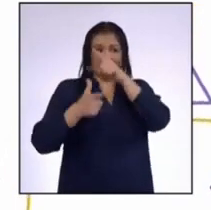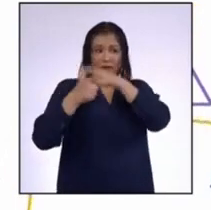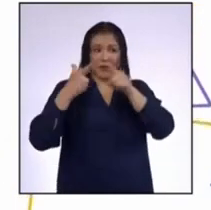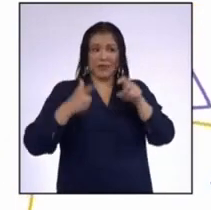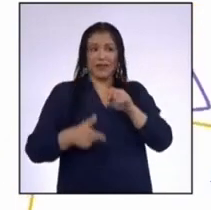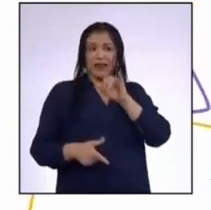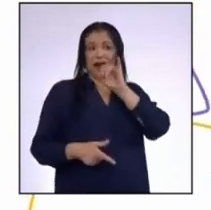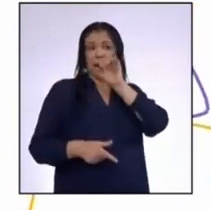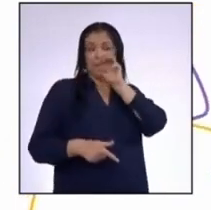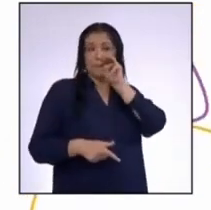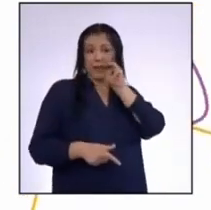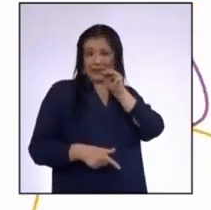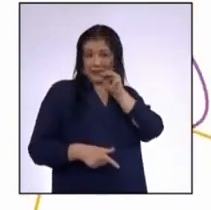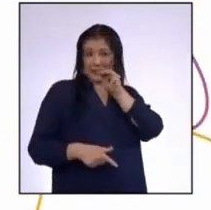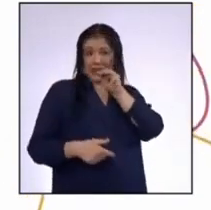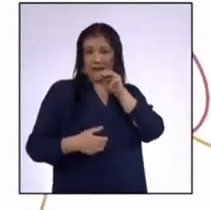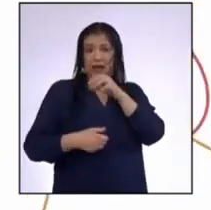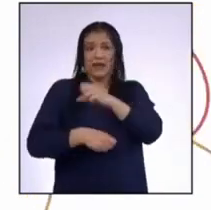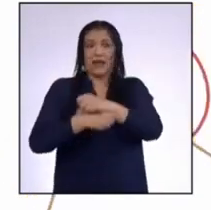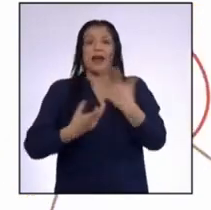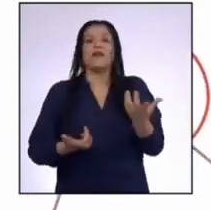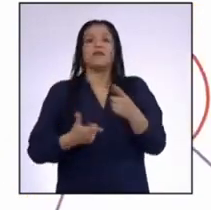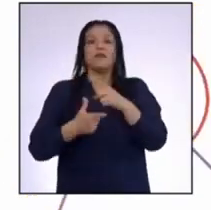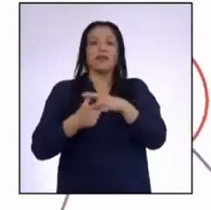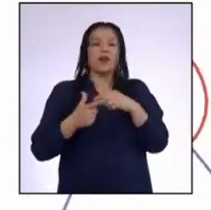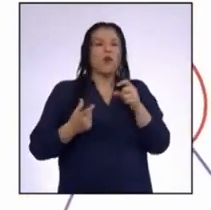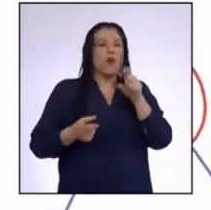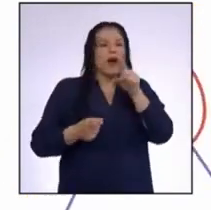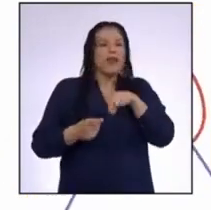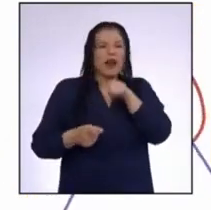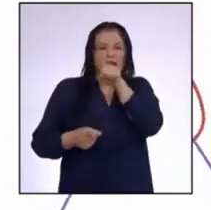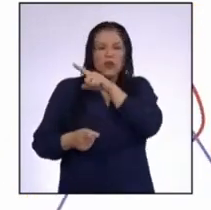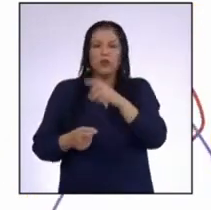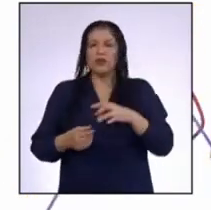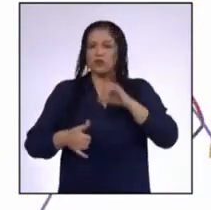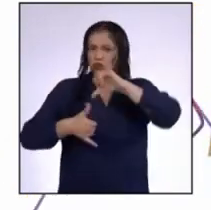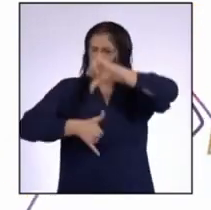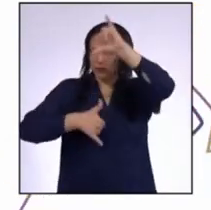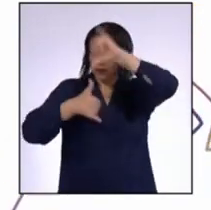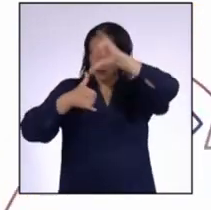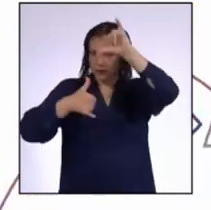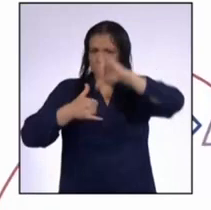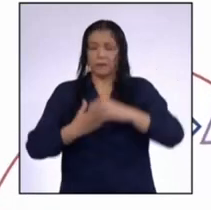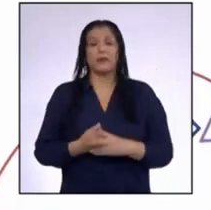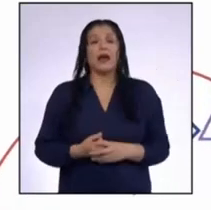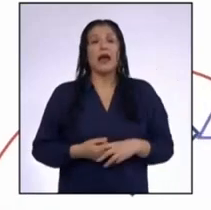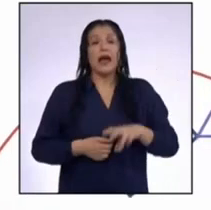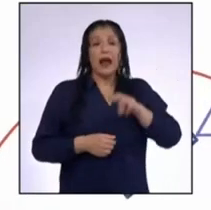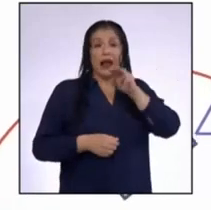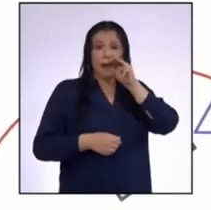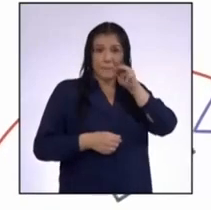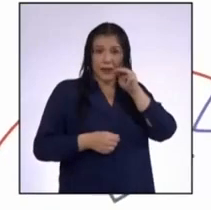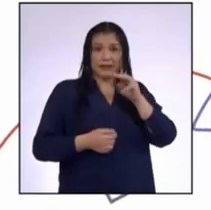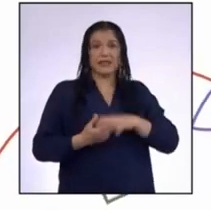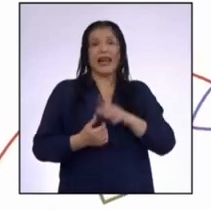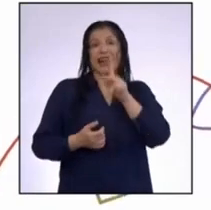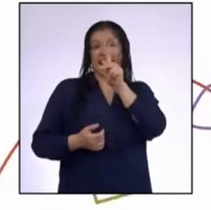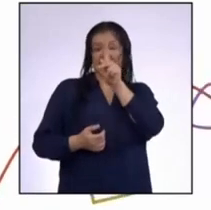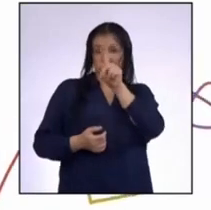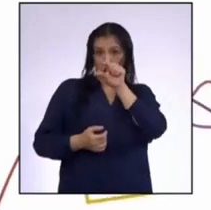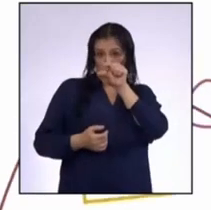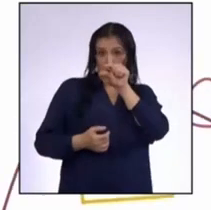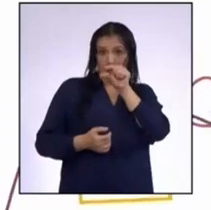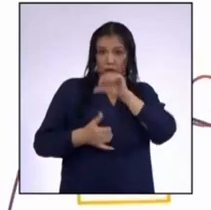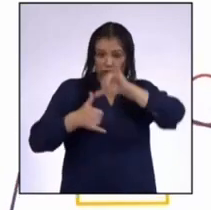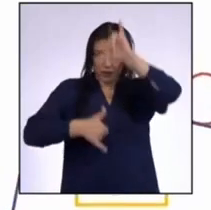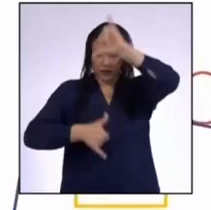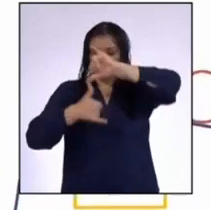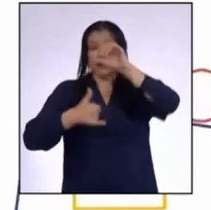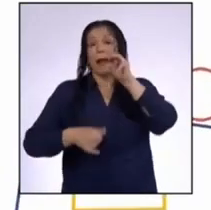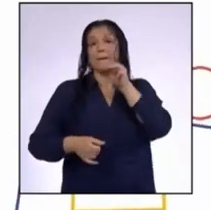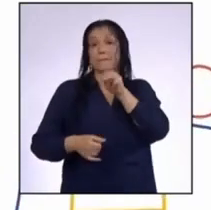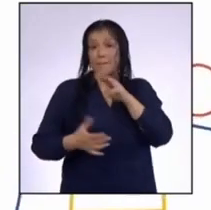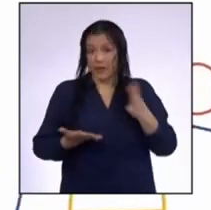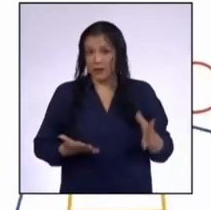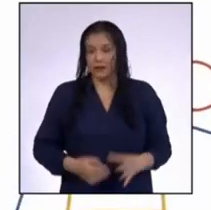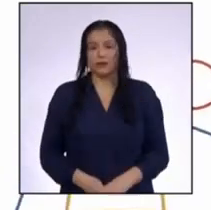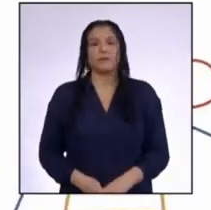de una persona entre el cuadrado de su estatura. La masa debe estar expresada en kilogramos y la estatura en